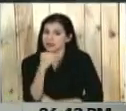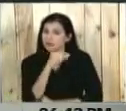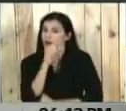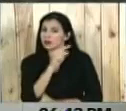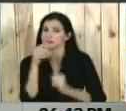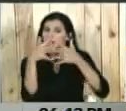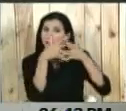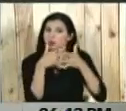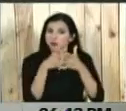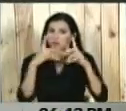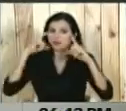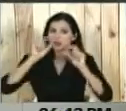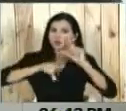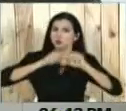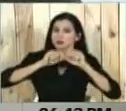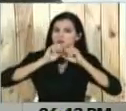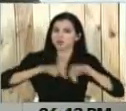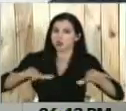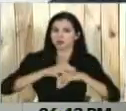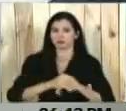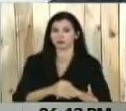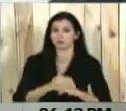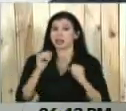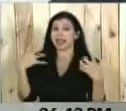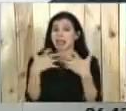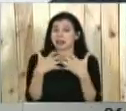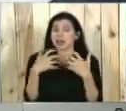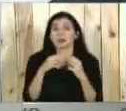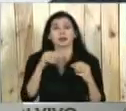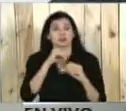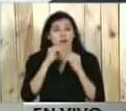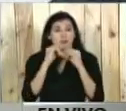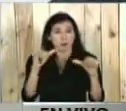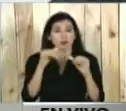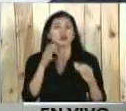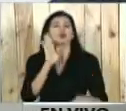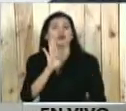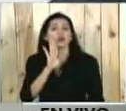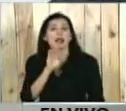Inquisición de Miami, que ahora se ejerce a través del Twitter.